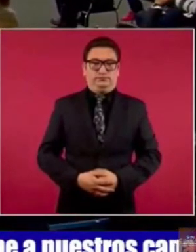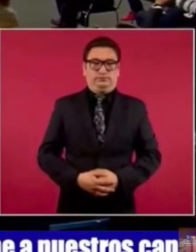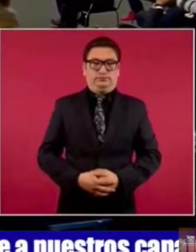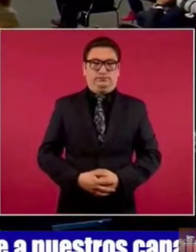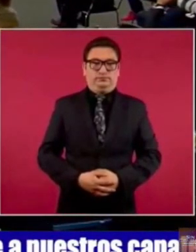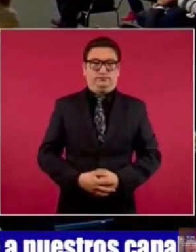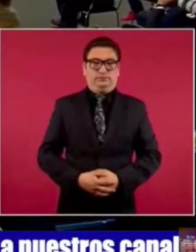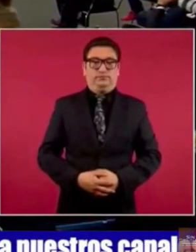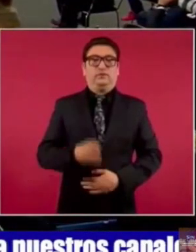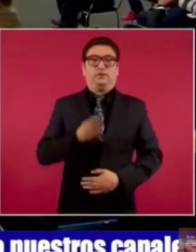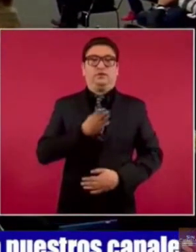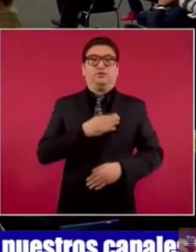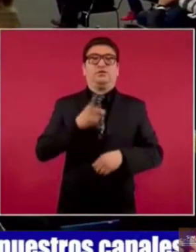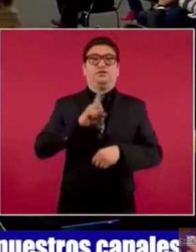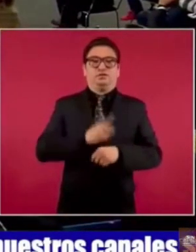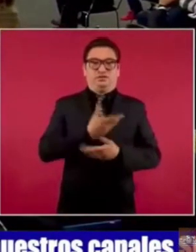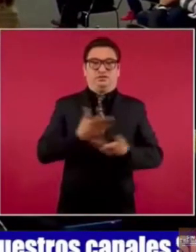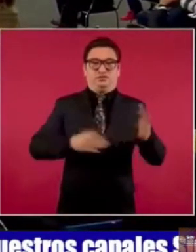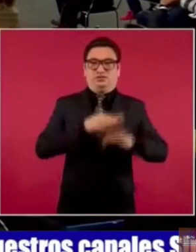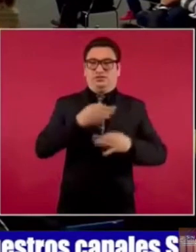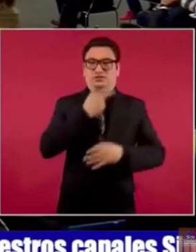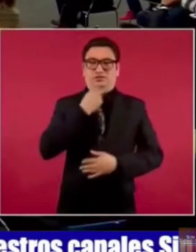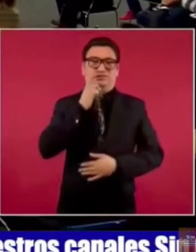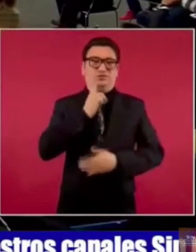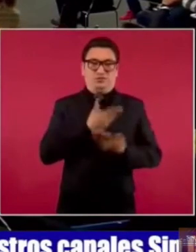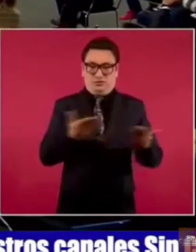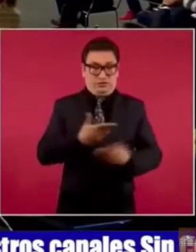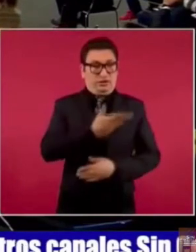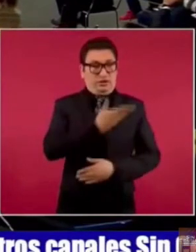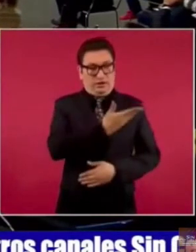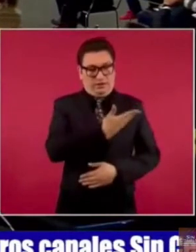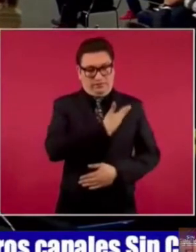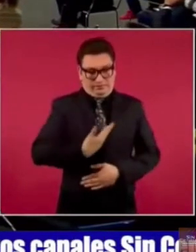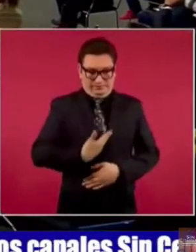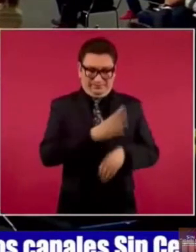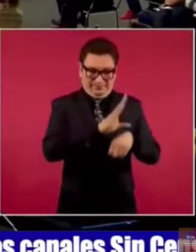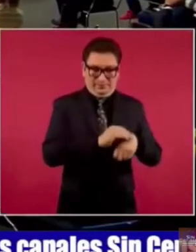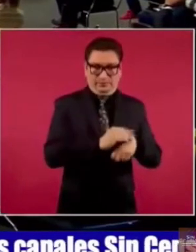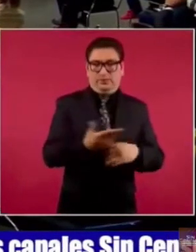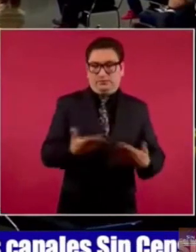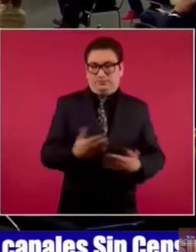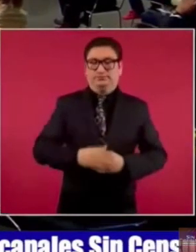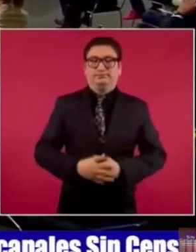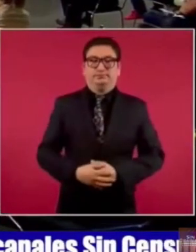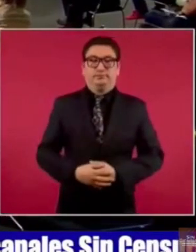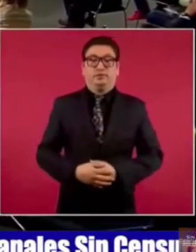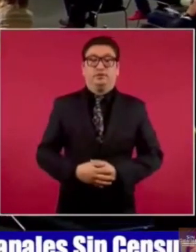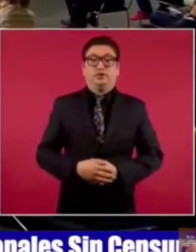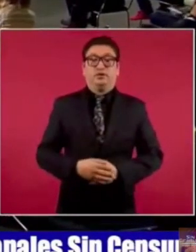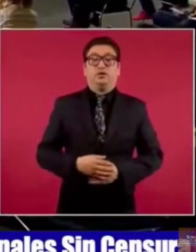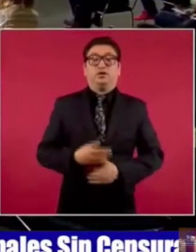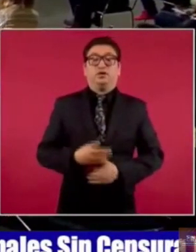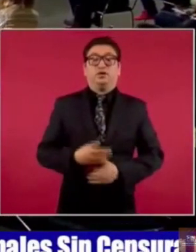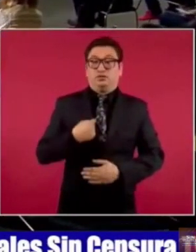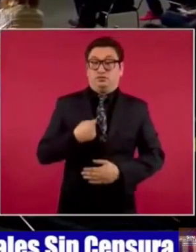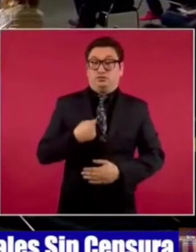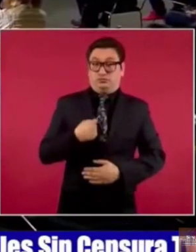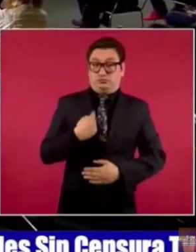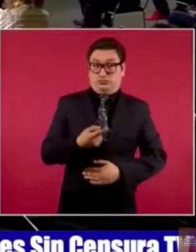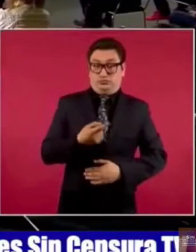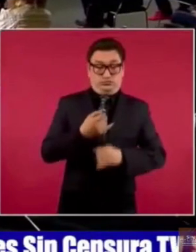Muy buenos días a todas y a todos. Con su permiso, señor presidente, antes de proceder